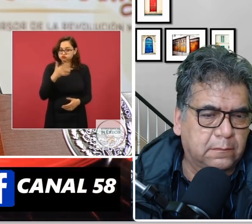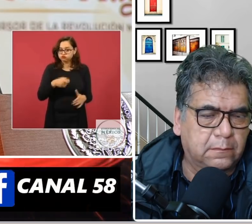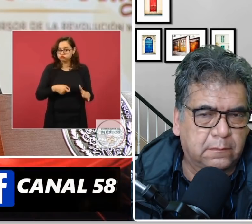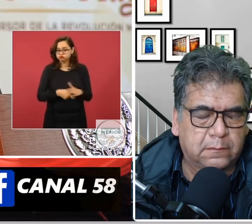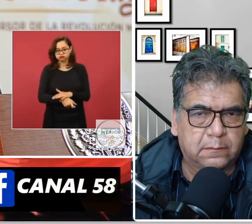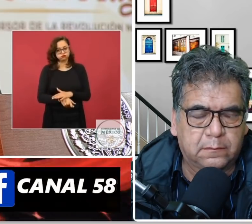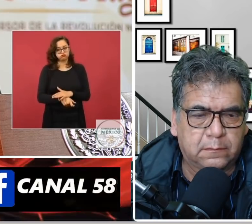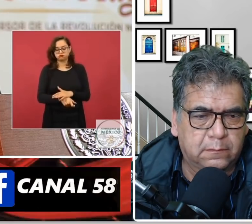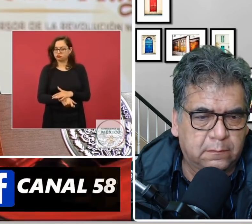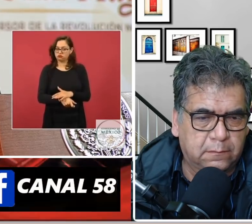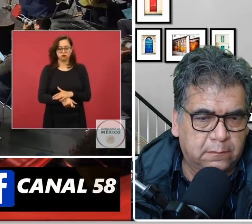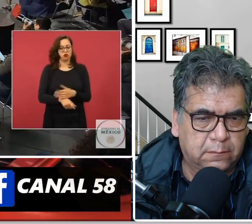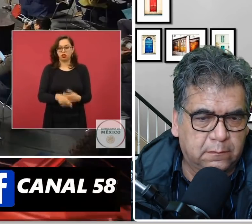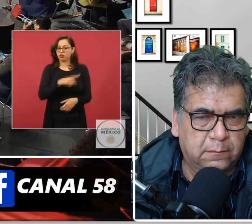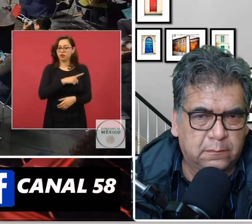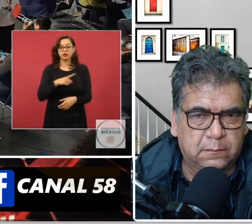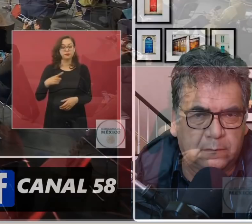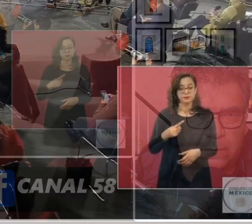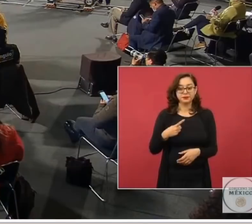ni impunidad.